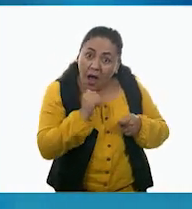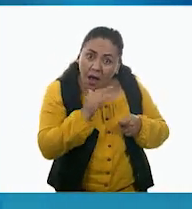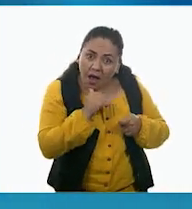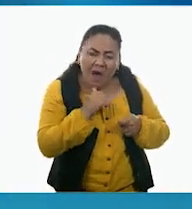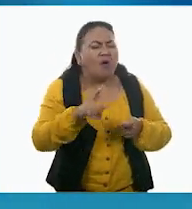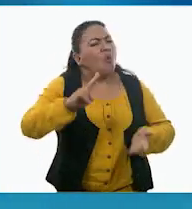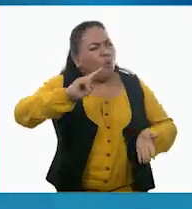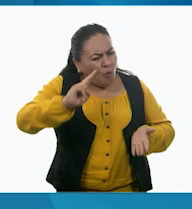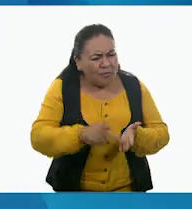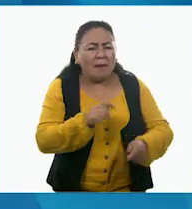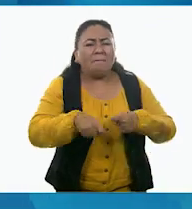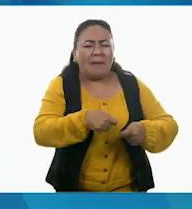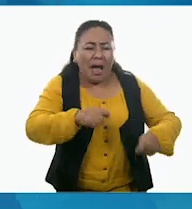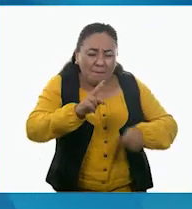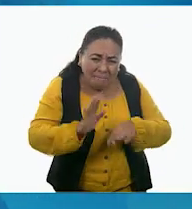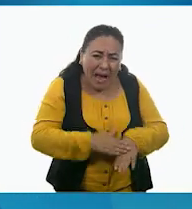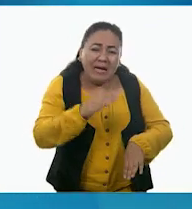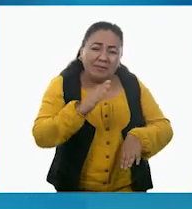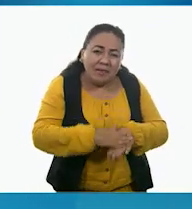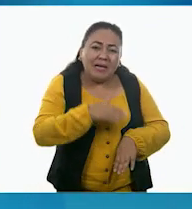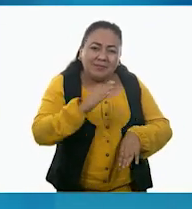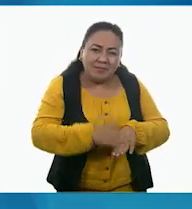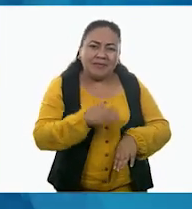yeyeco miacpa?